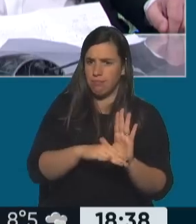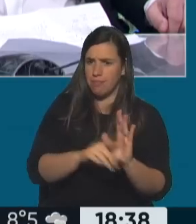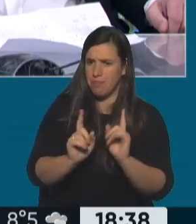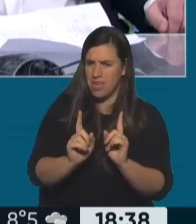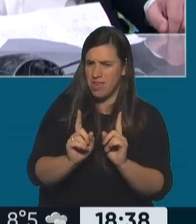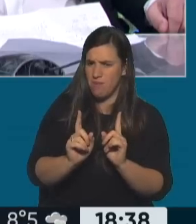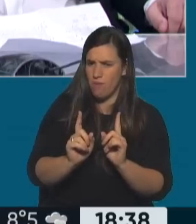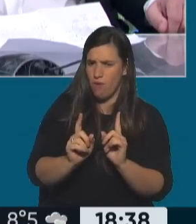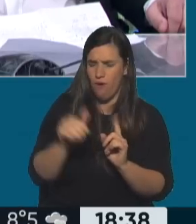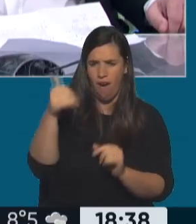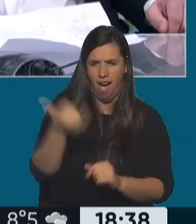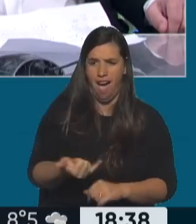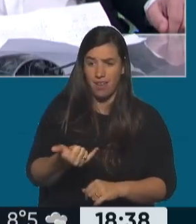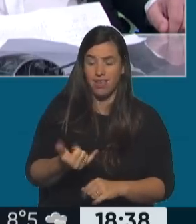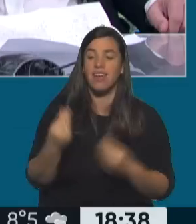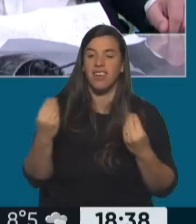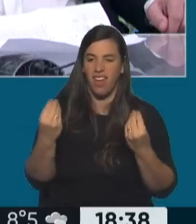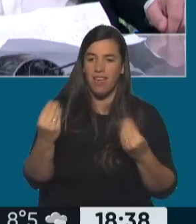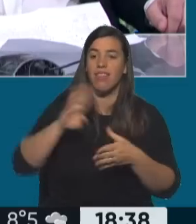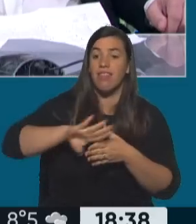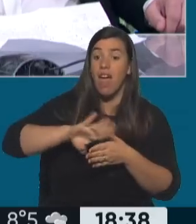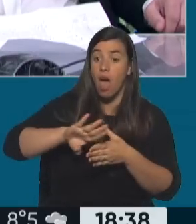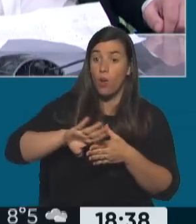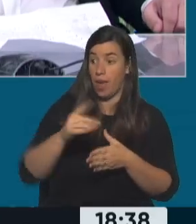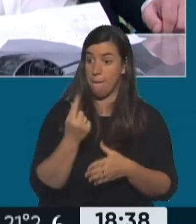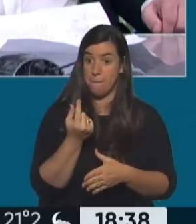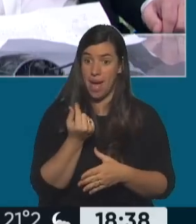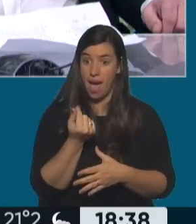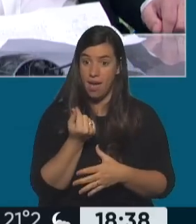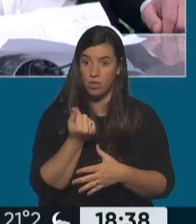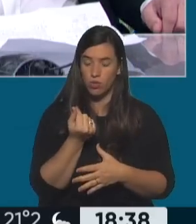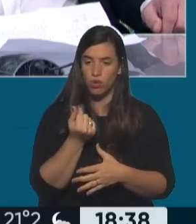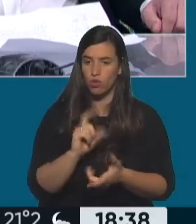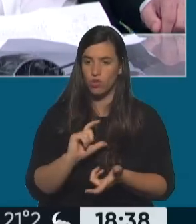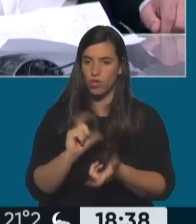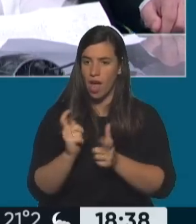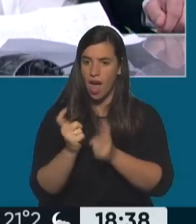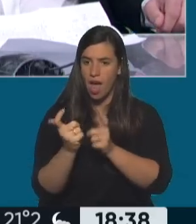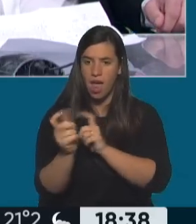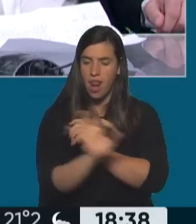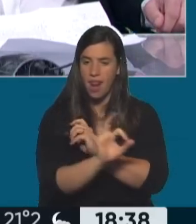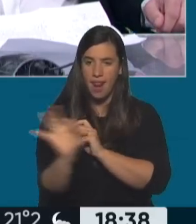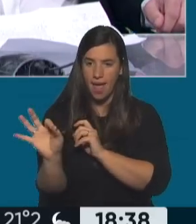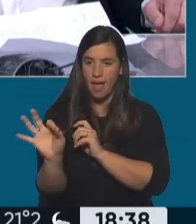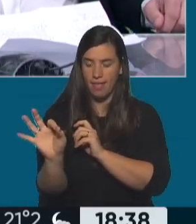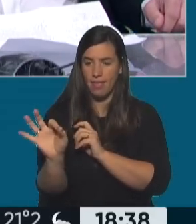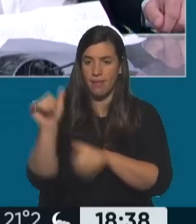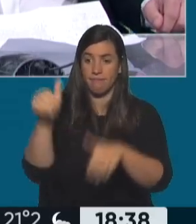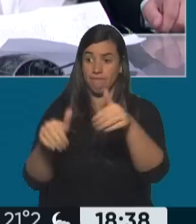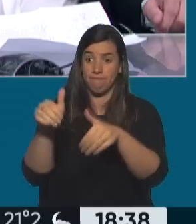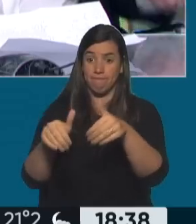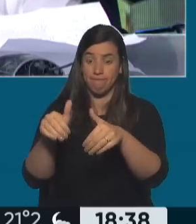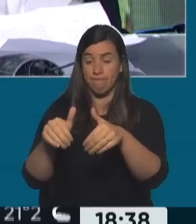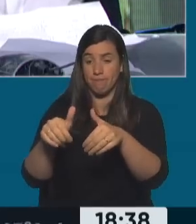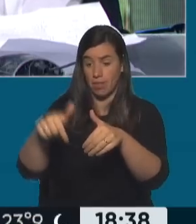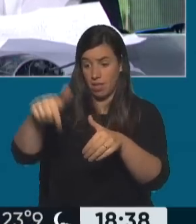del Tesoro en pesos no se está roleando, no se está renovando más allá de las elecciones de este año. Y